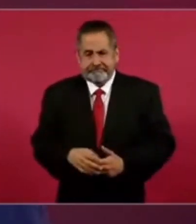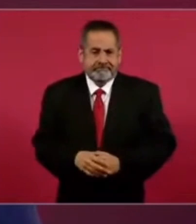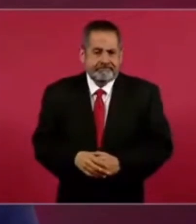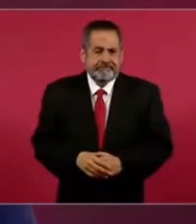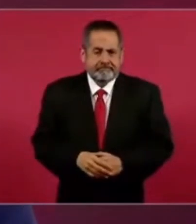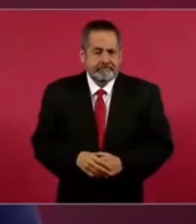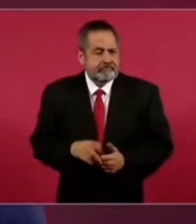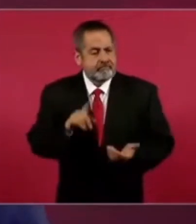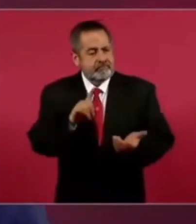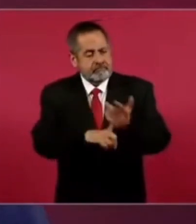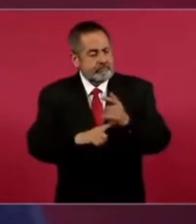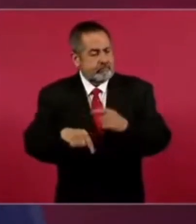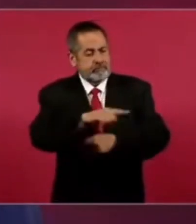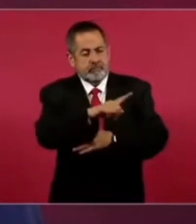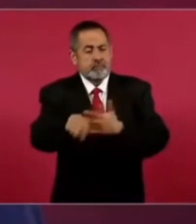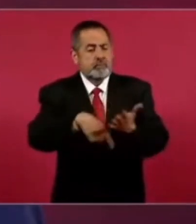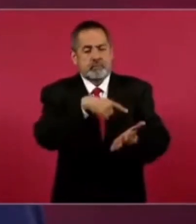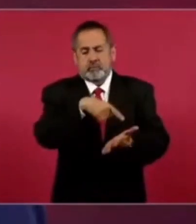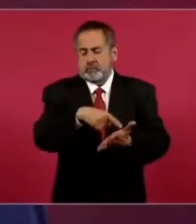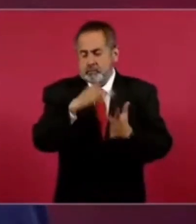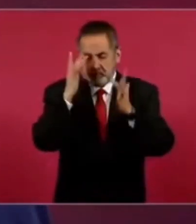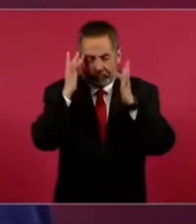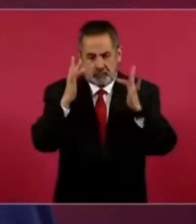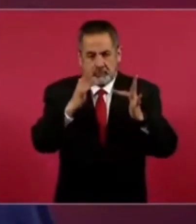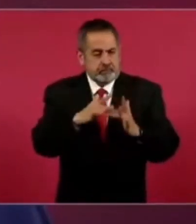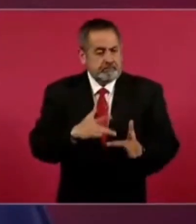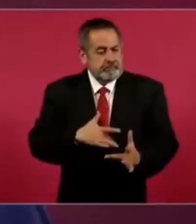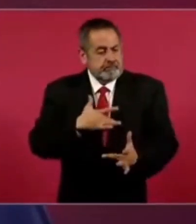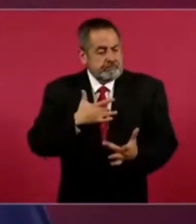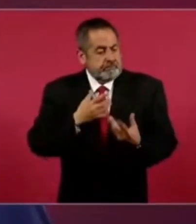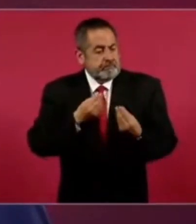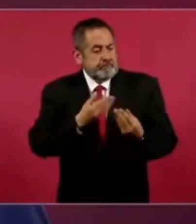son santuarios del humanismo.